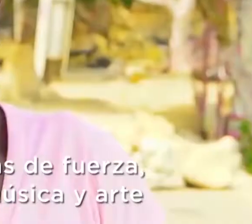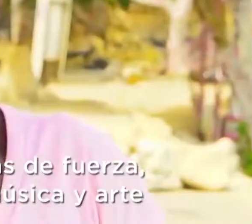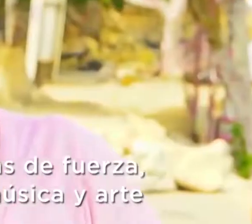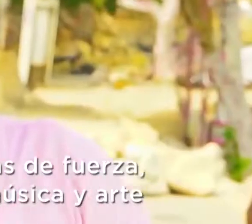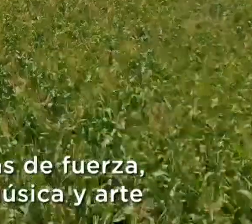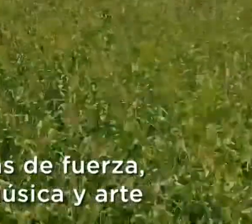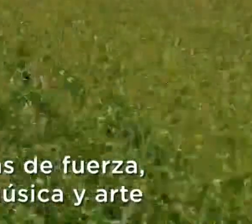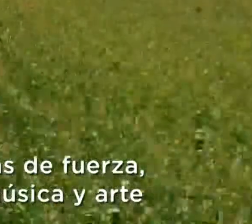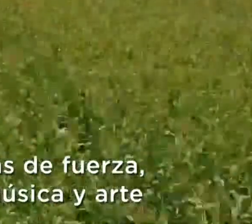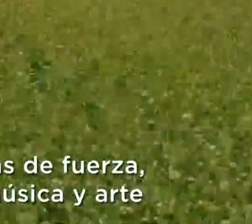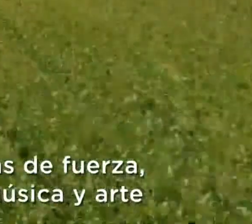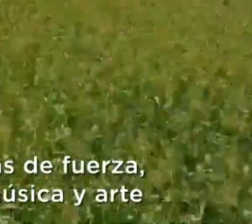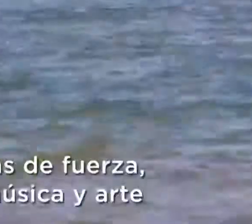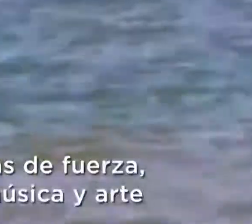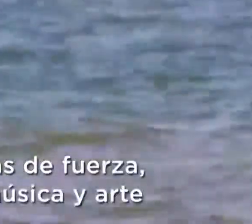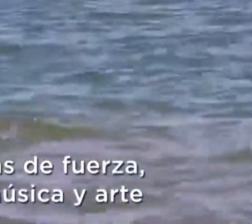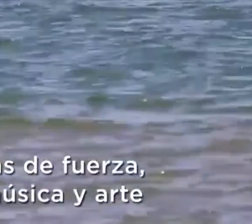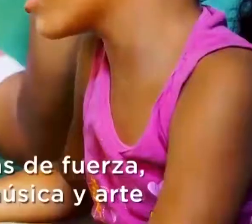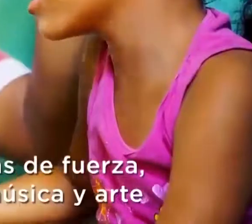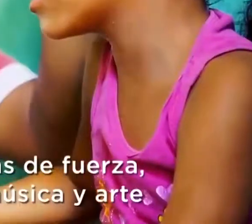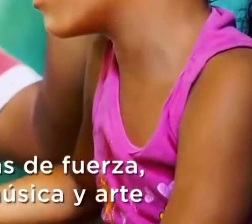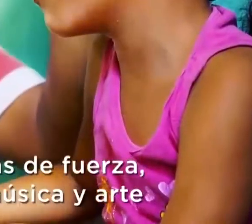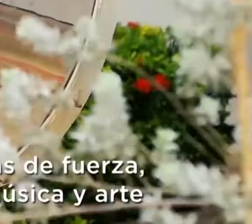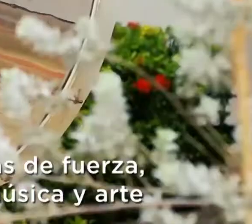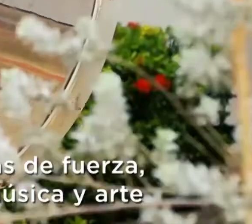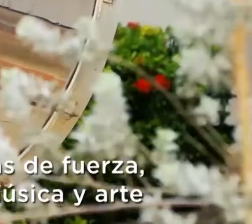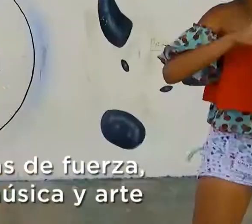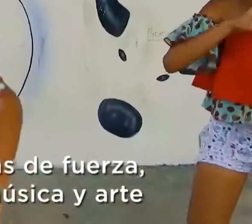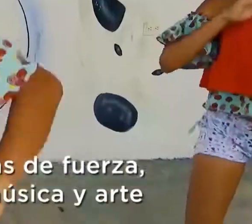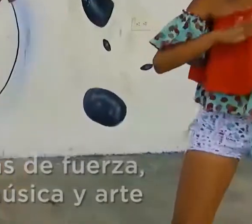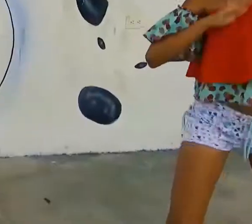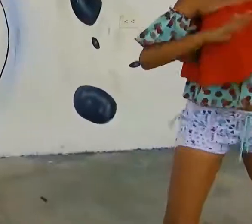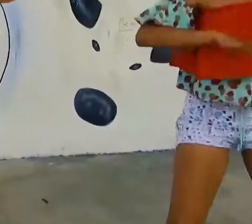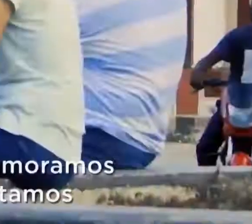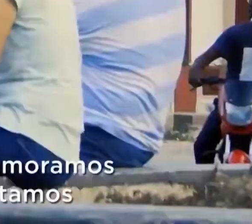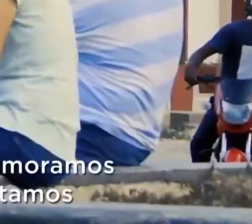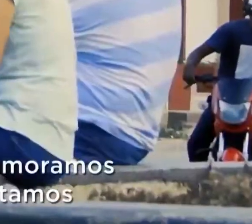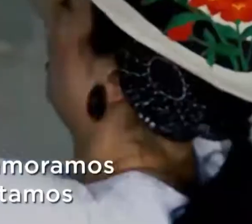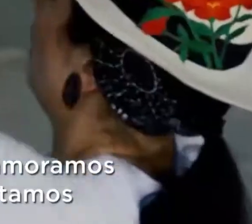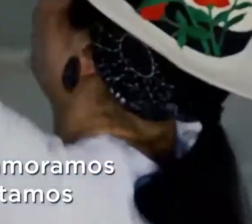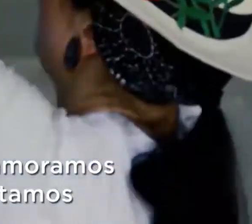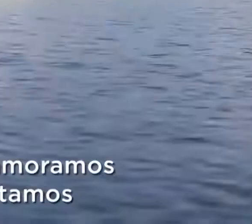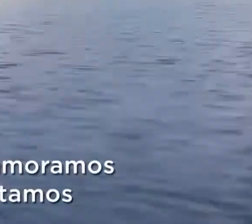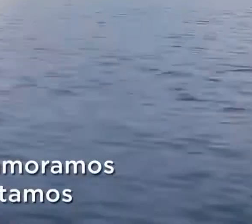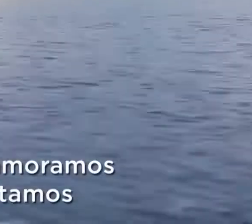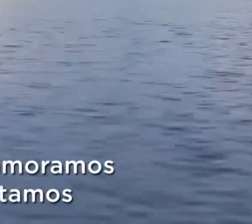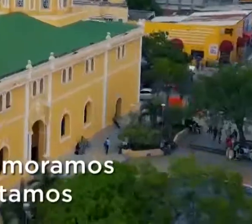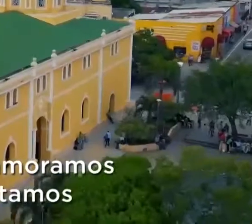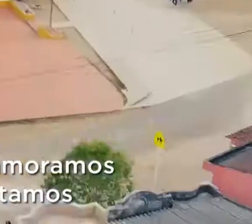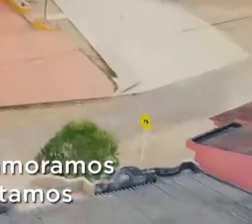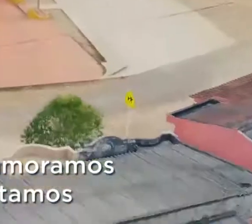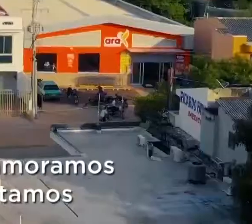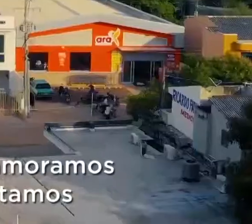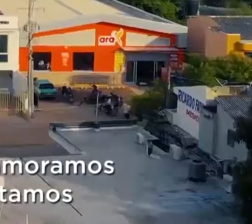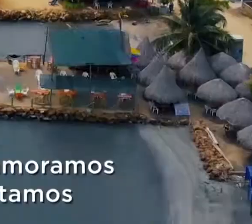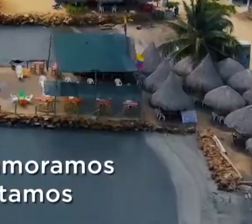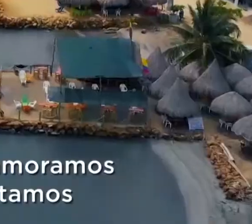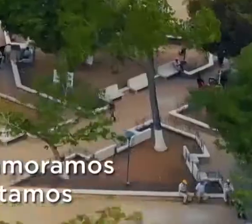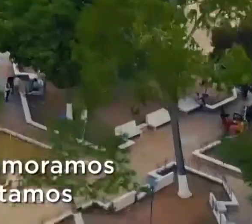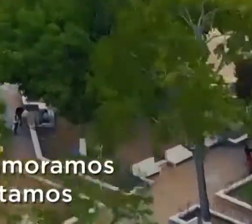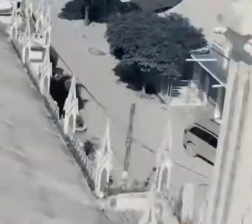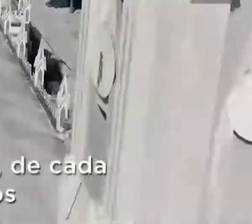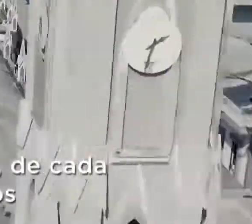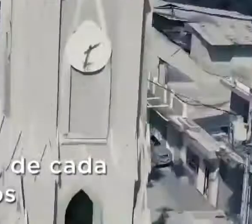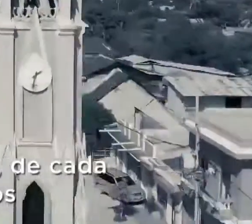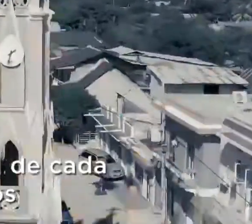miradas llenas de fuerza, agricultura, pesca, poemas, música y arte. Es esa tierra donde nos enamoramos de cada pueblo que